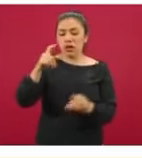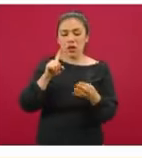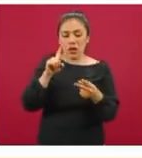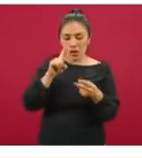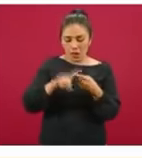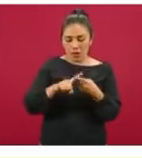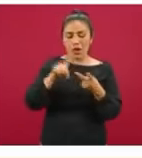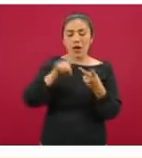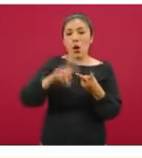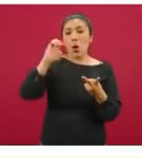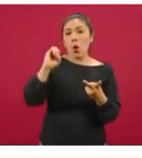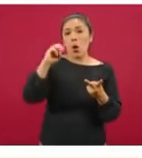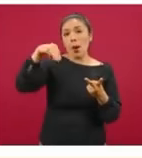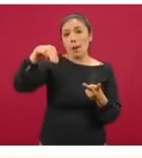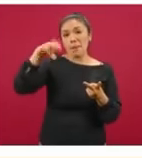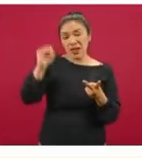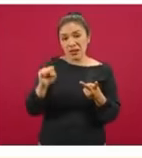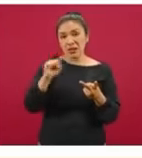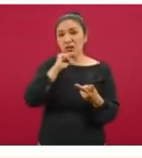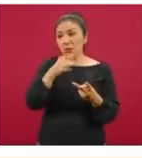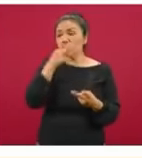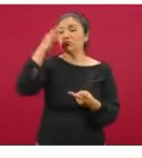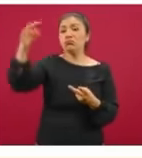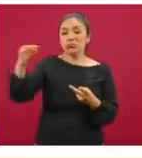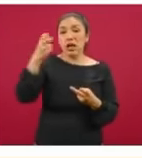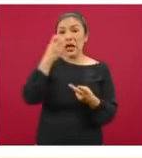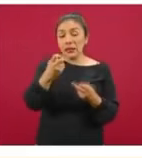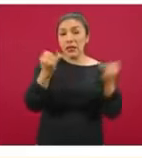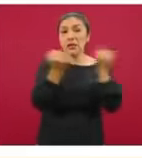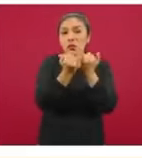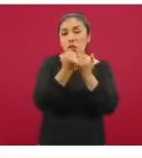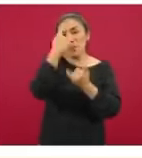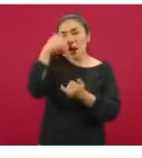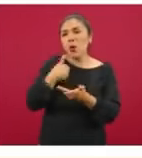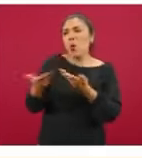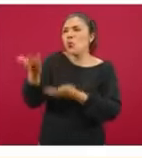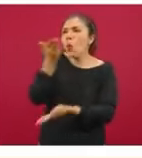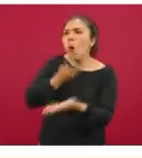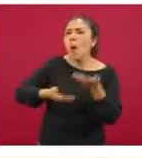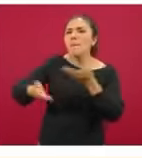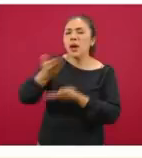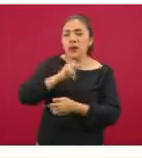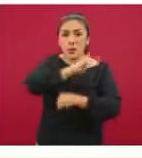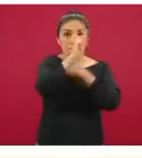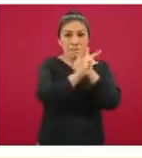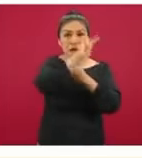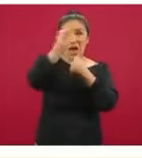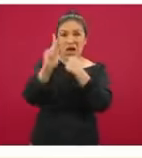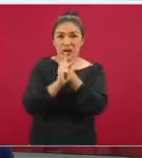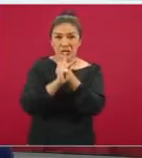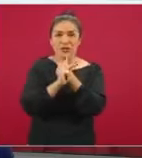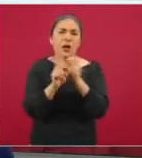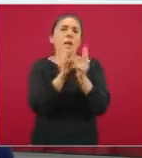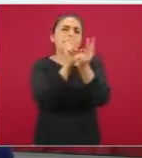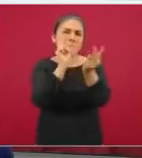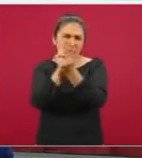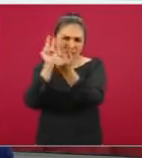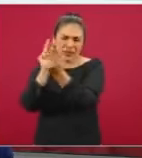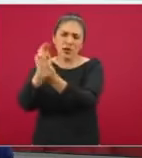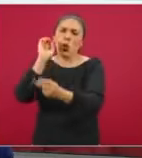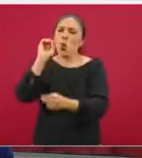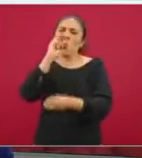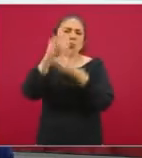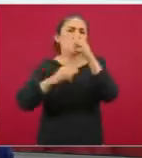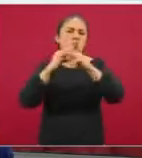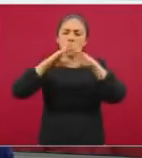Mundial de la Salud, y también es la manera como lógicamente compartimos los países, tanto vecinos como en todo